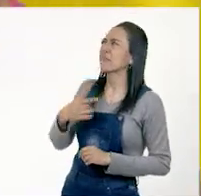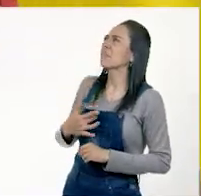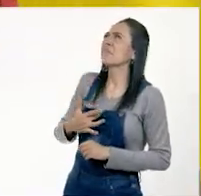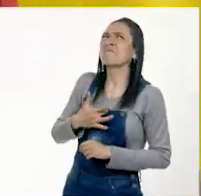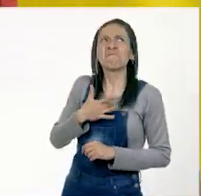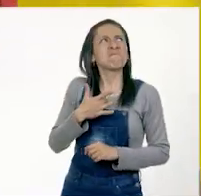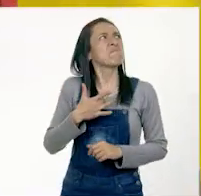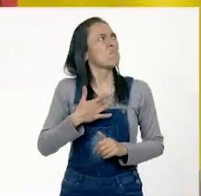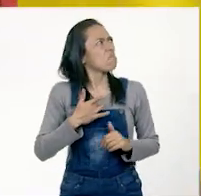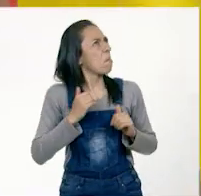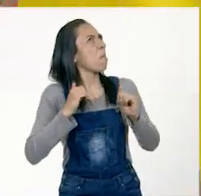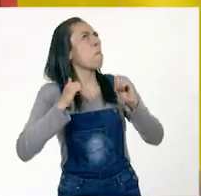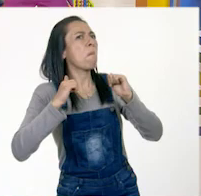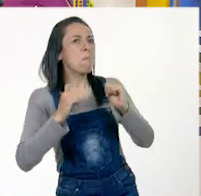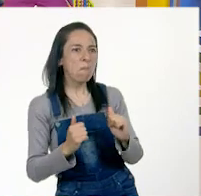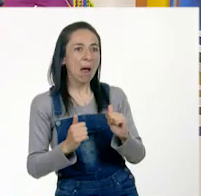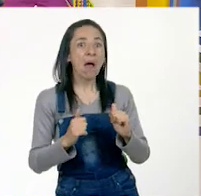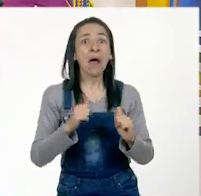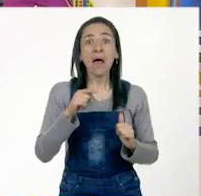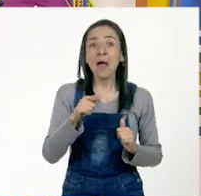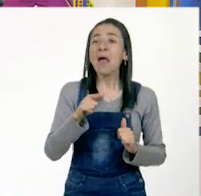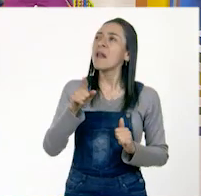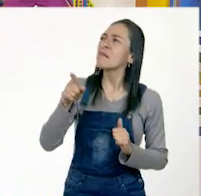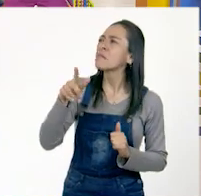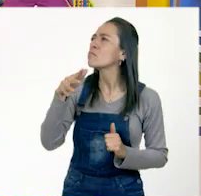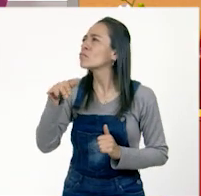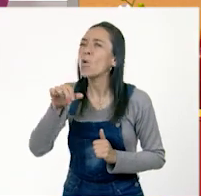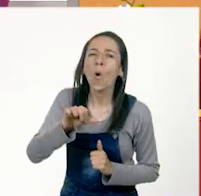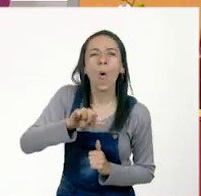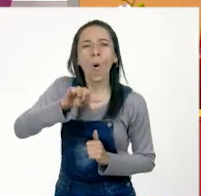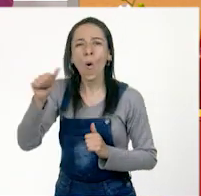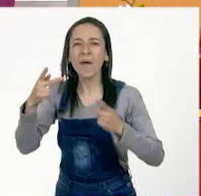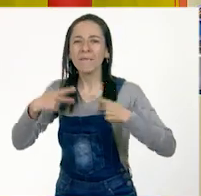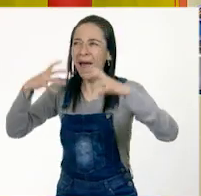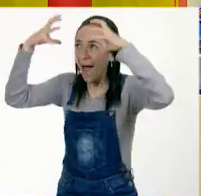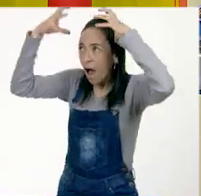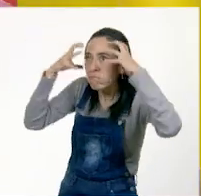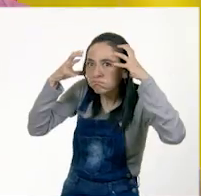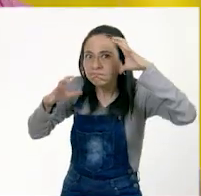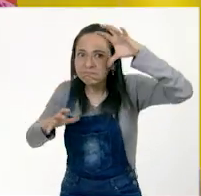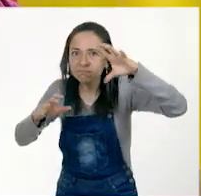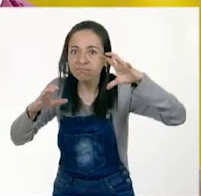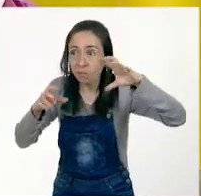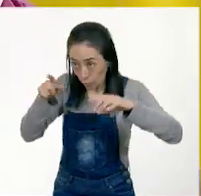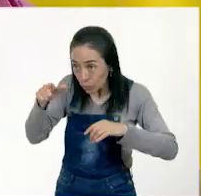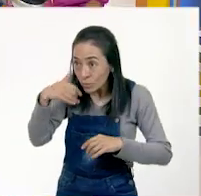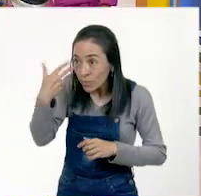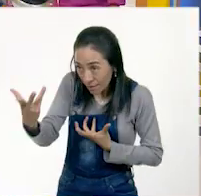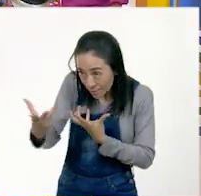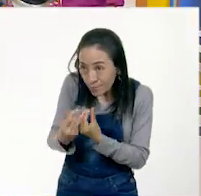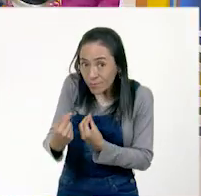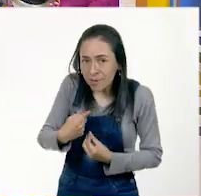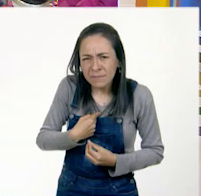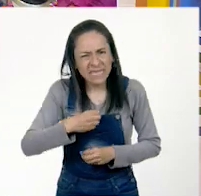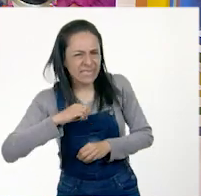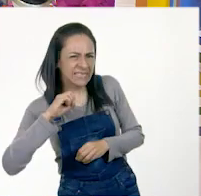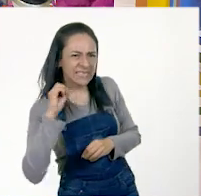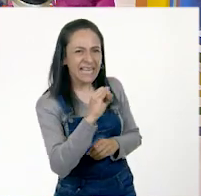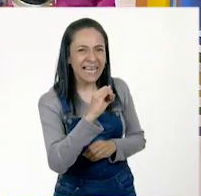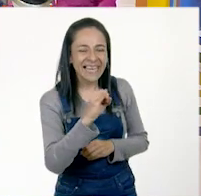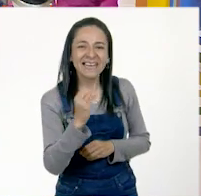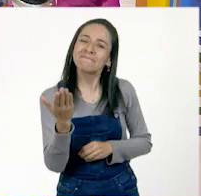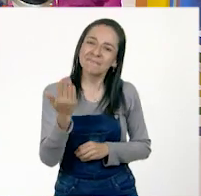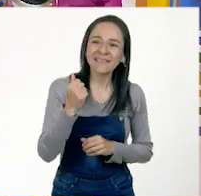buscar otro astronauta. Eddie, ¿quieres ser astronauta conmigo? Sí. Ven, listo, atrás de mí.